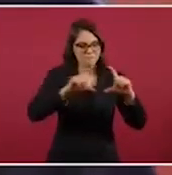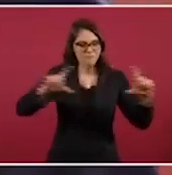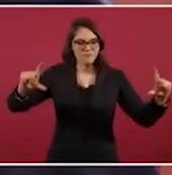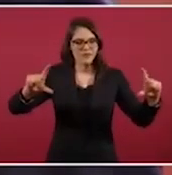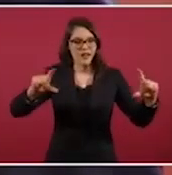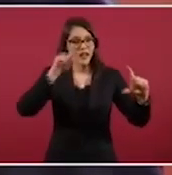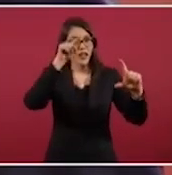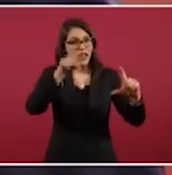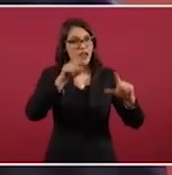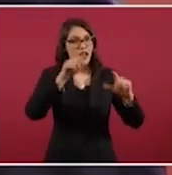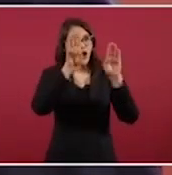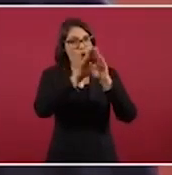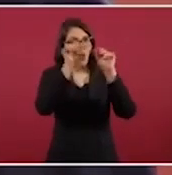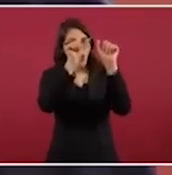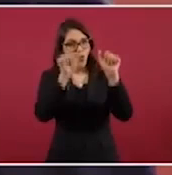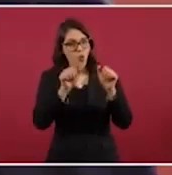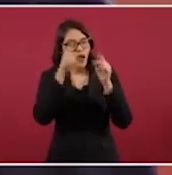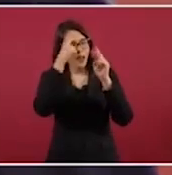a la corrupción,